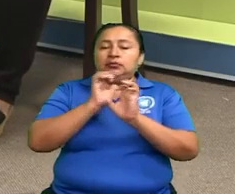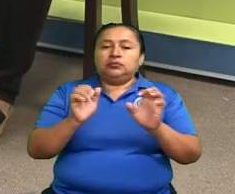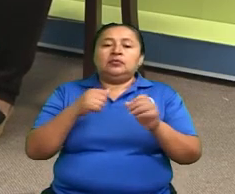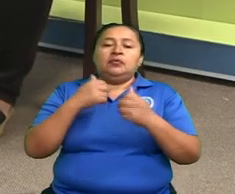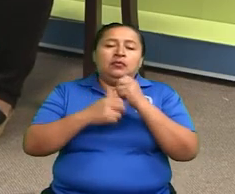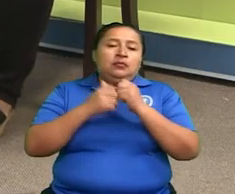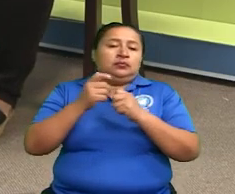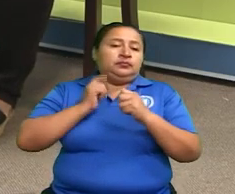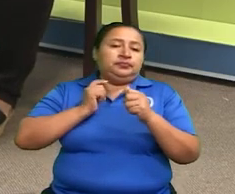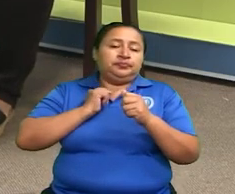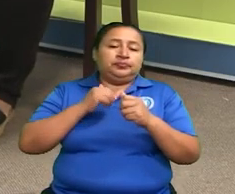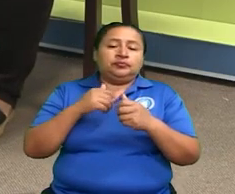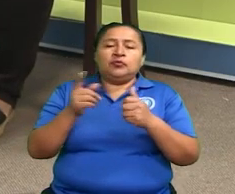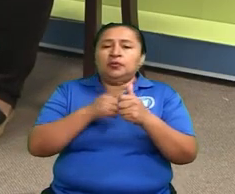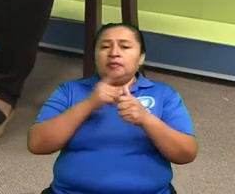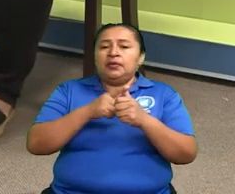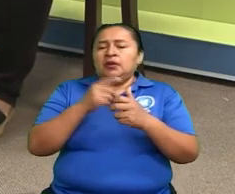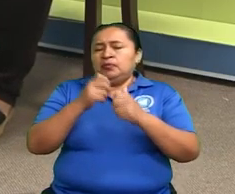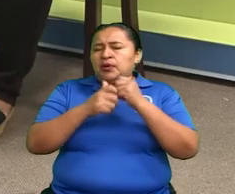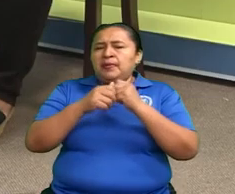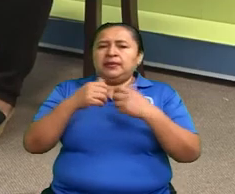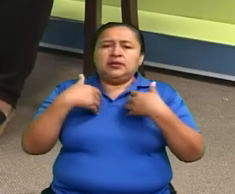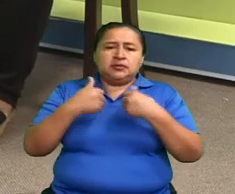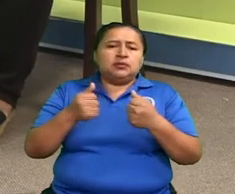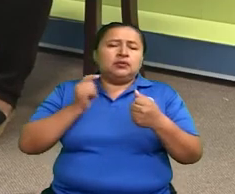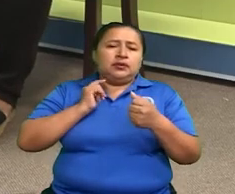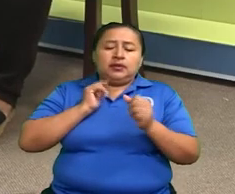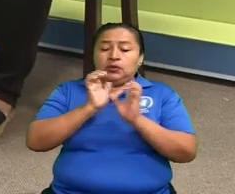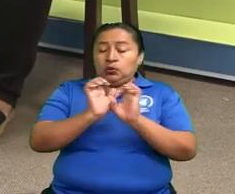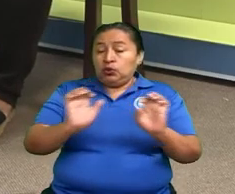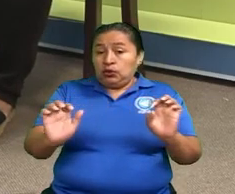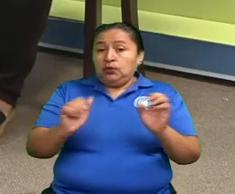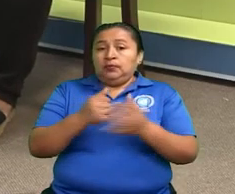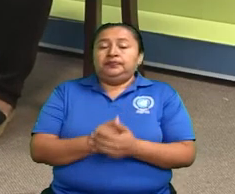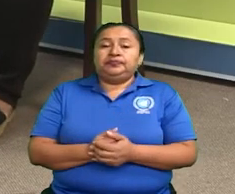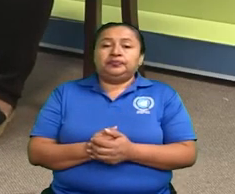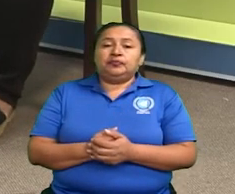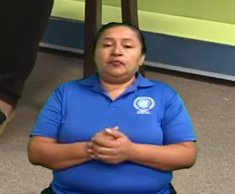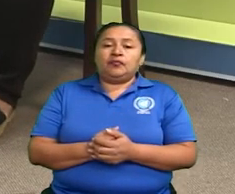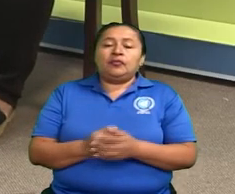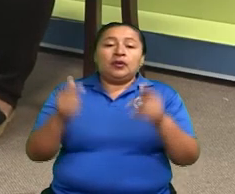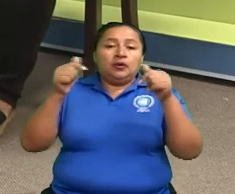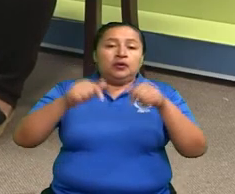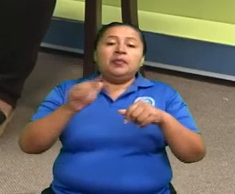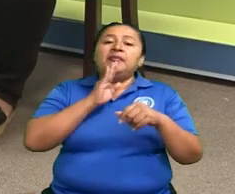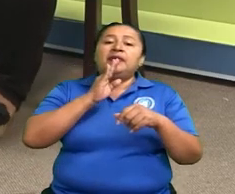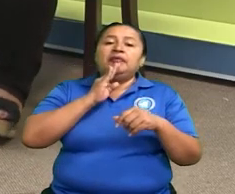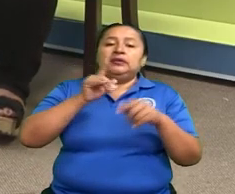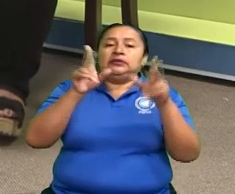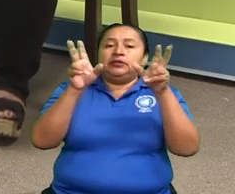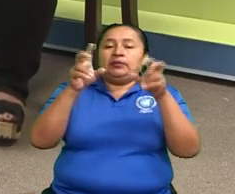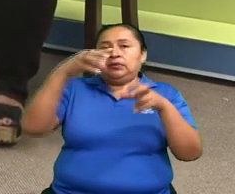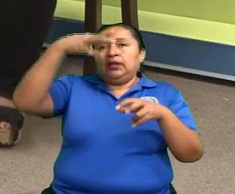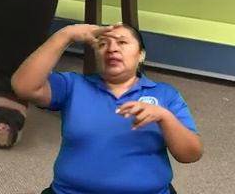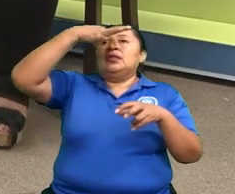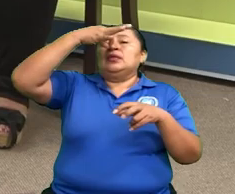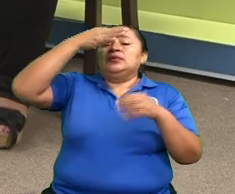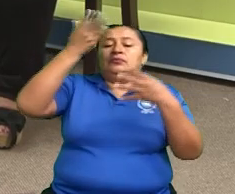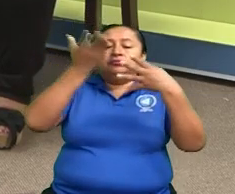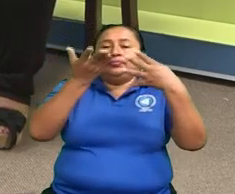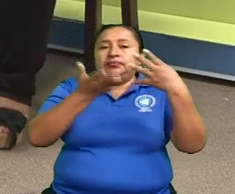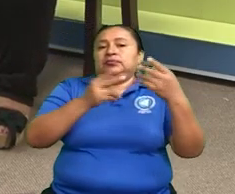aquejan a los principales padecimientos que aquejan a la población infantil. En este caso, el día de hoy vamos a estar hablando de la importancia del esquema de